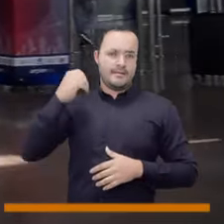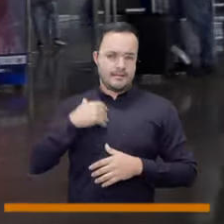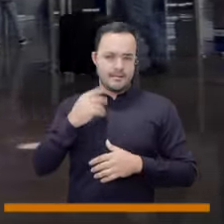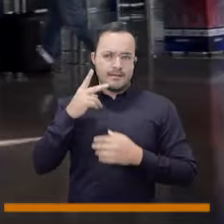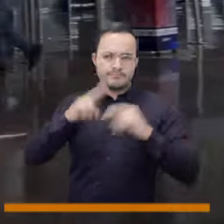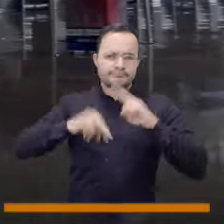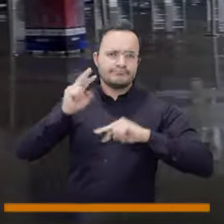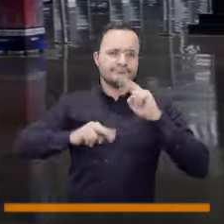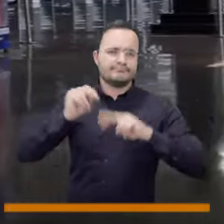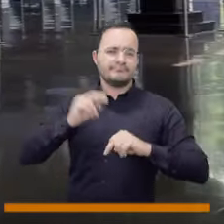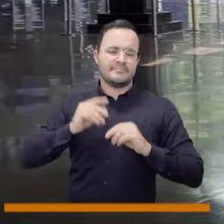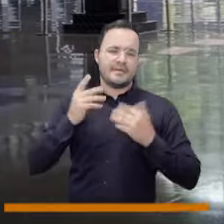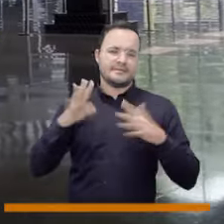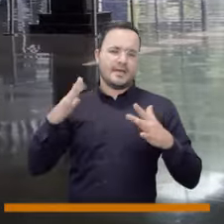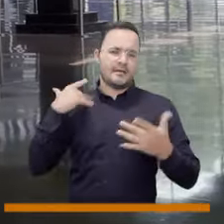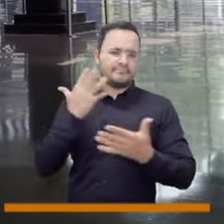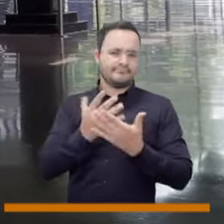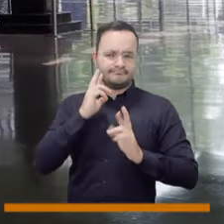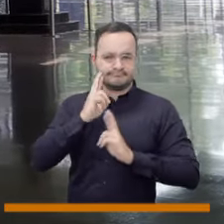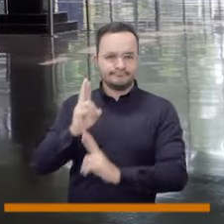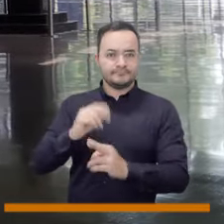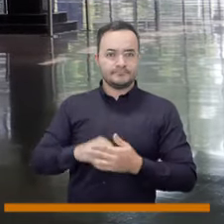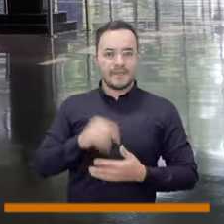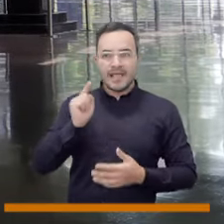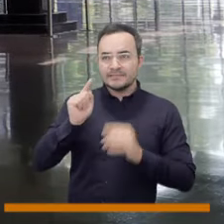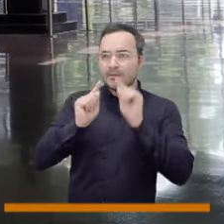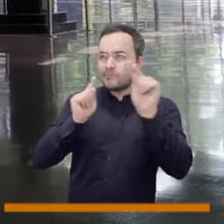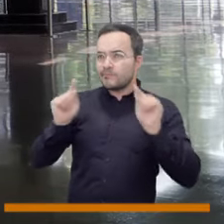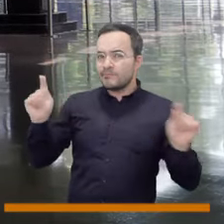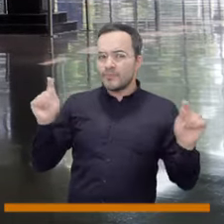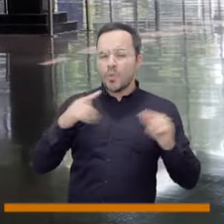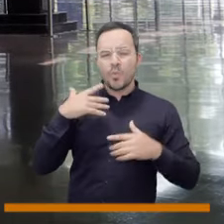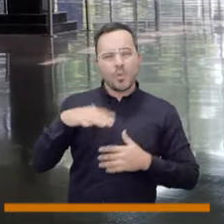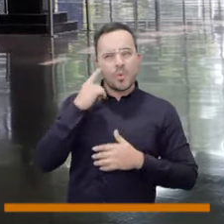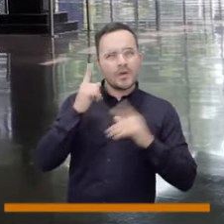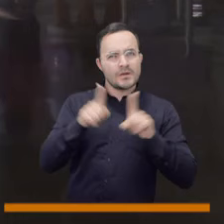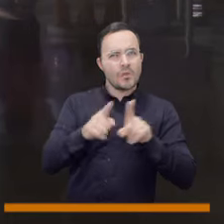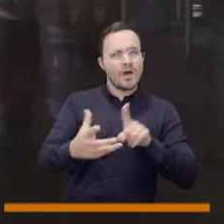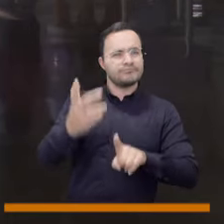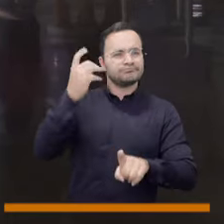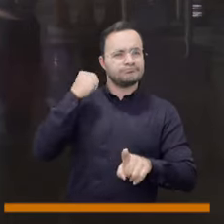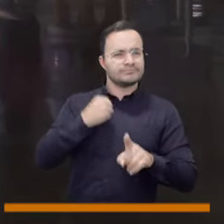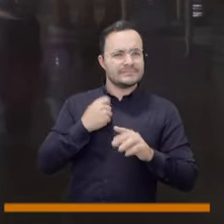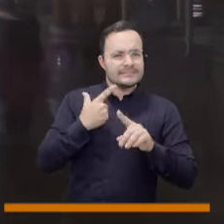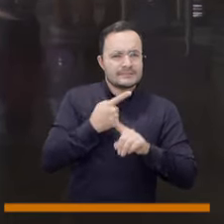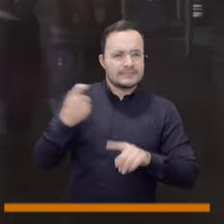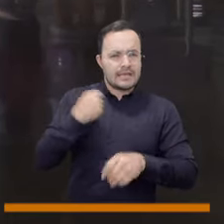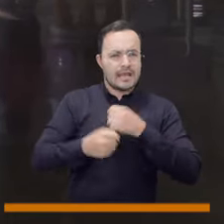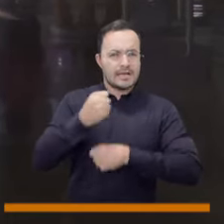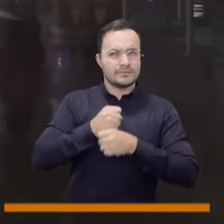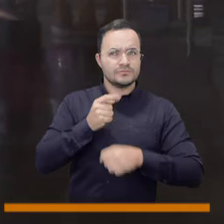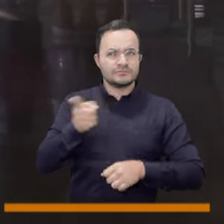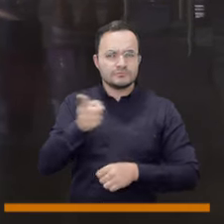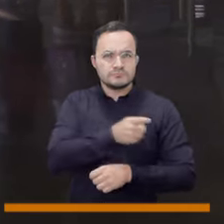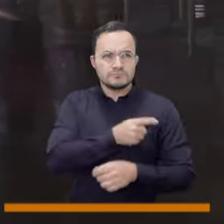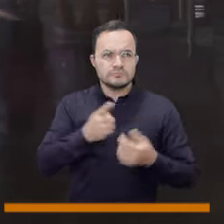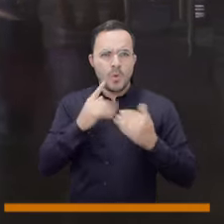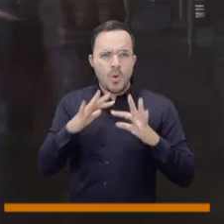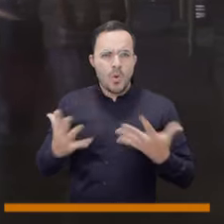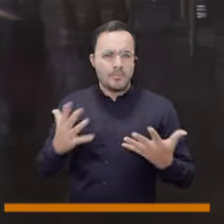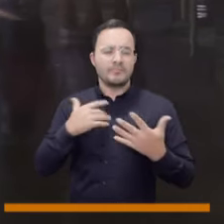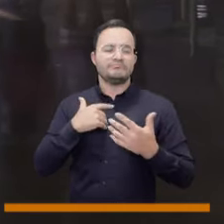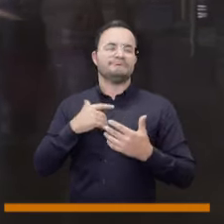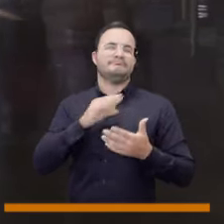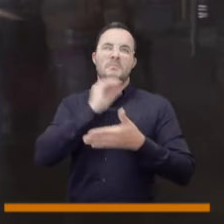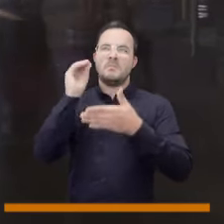nos recuerda algo, un pedacito de lo que ha sido Medellín desde principios del siglo pasado y todo lo que ha corrido